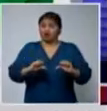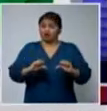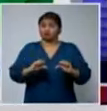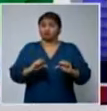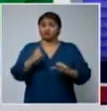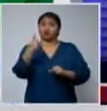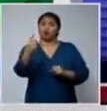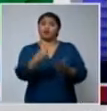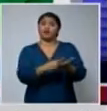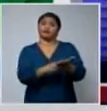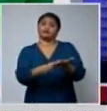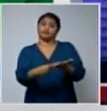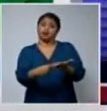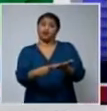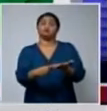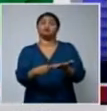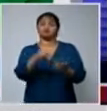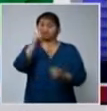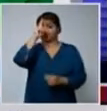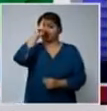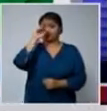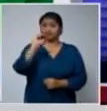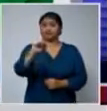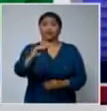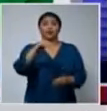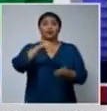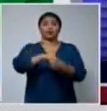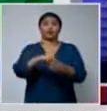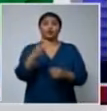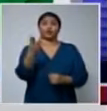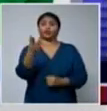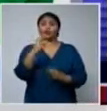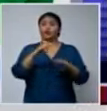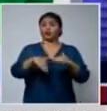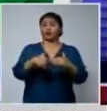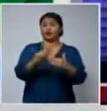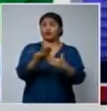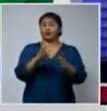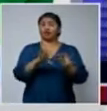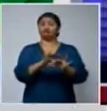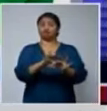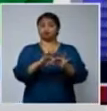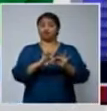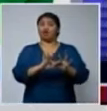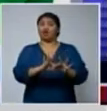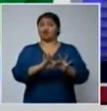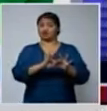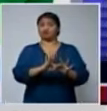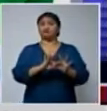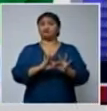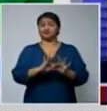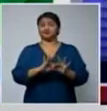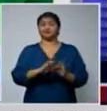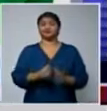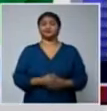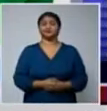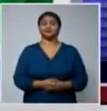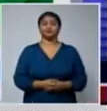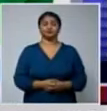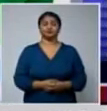terapia intensiva por las complicaciones que tuvo después del diagnóstico,